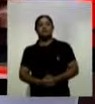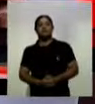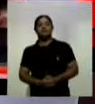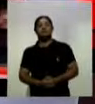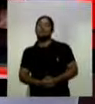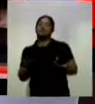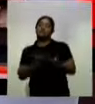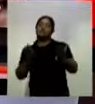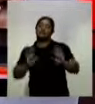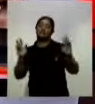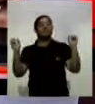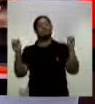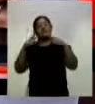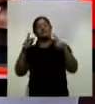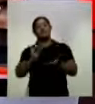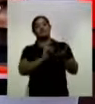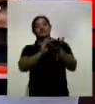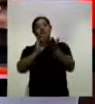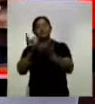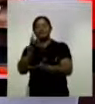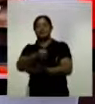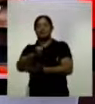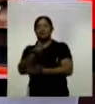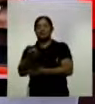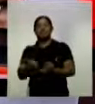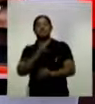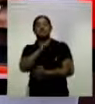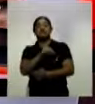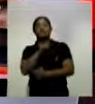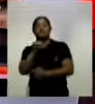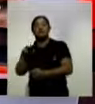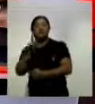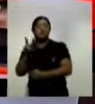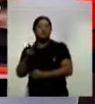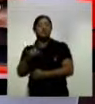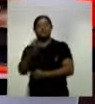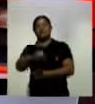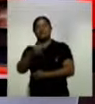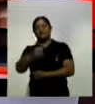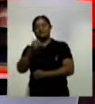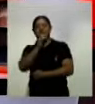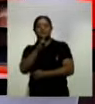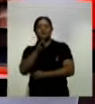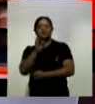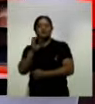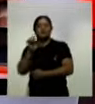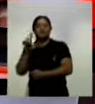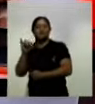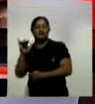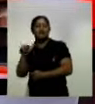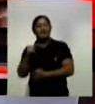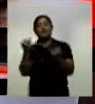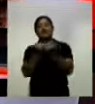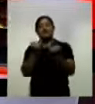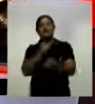Pepe, es momento de irnos, no sin antes dar algunos saludos. Juan José Vargas Pérez dice un saludo para Ofelia Vargas, también para